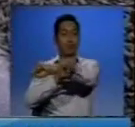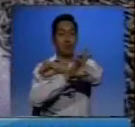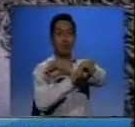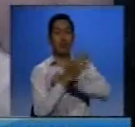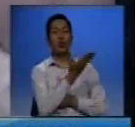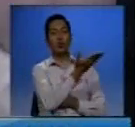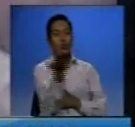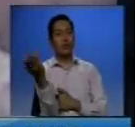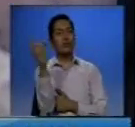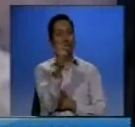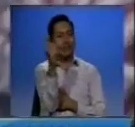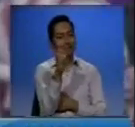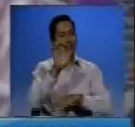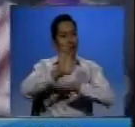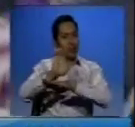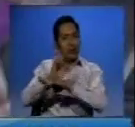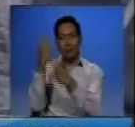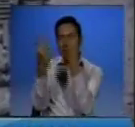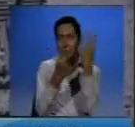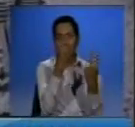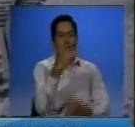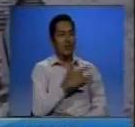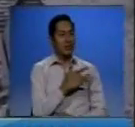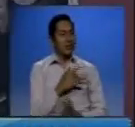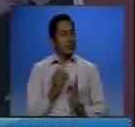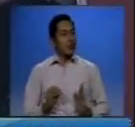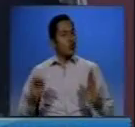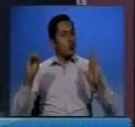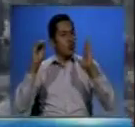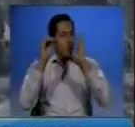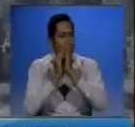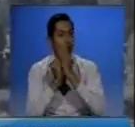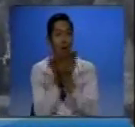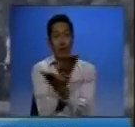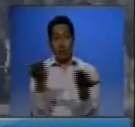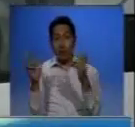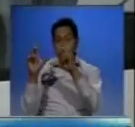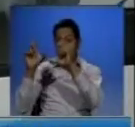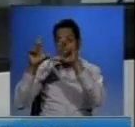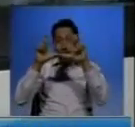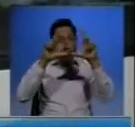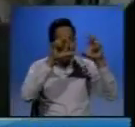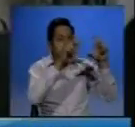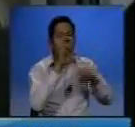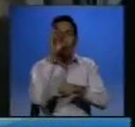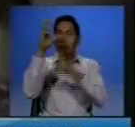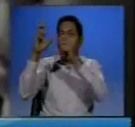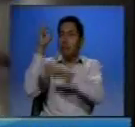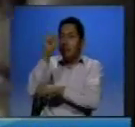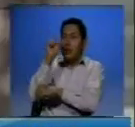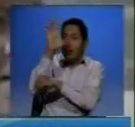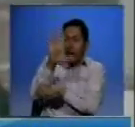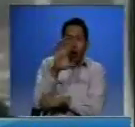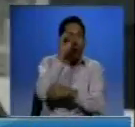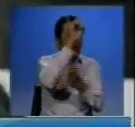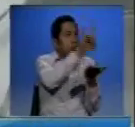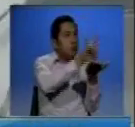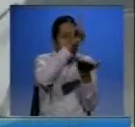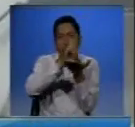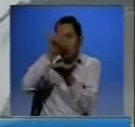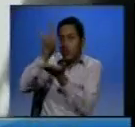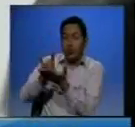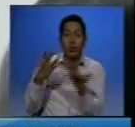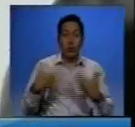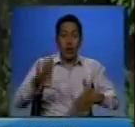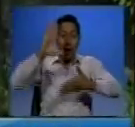Ecuador, Feel Again o Sentir Otra Vez. La idea es que a través de sus fotografías o videos grabados durante su visita a las cuatro regiones del